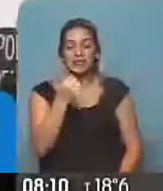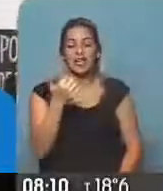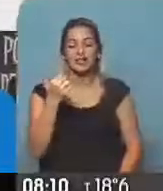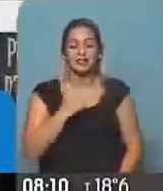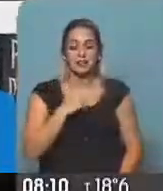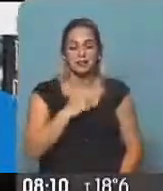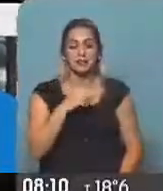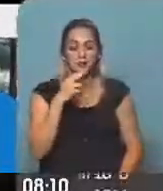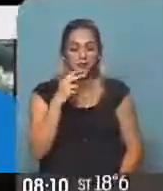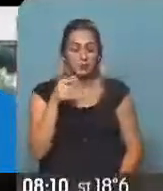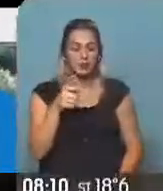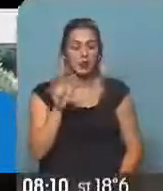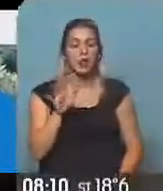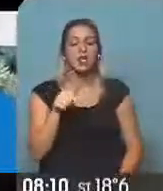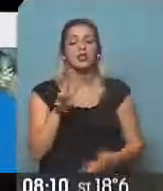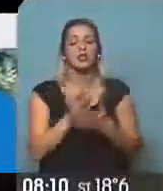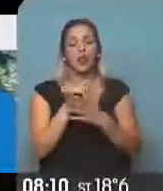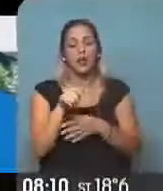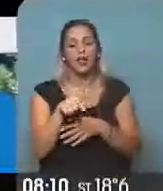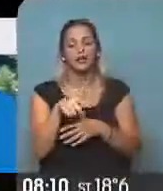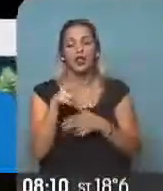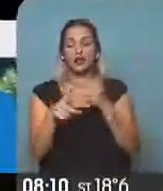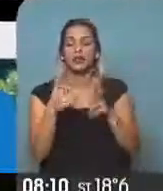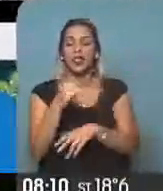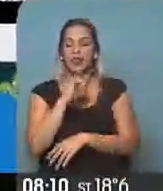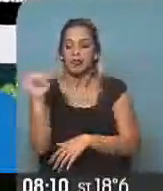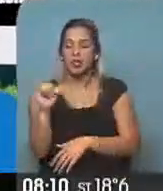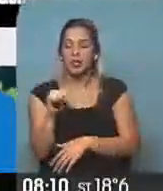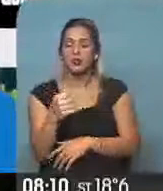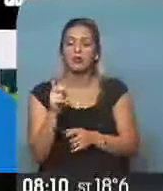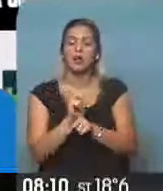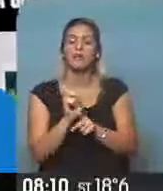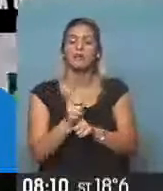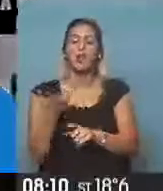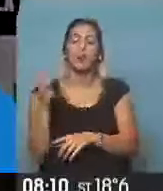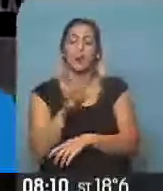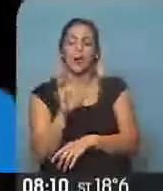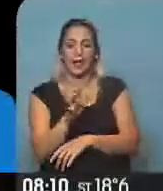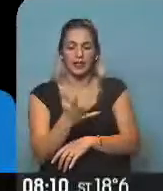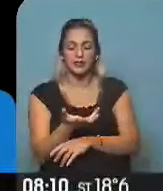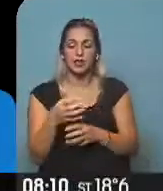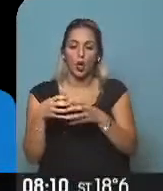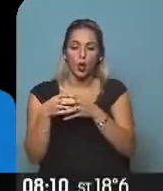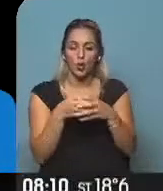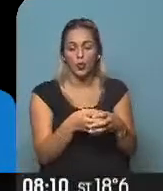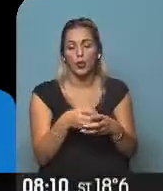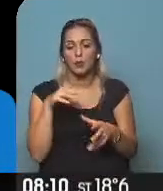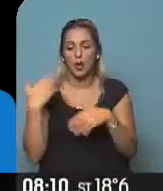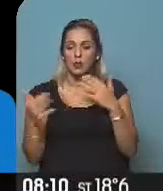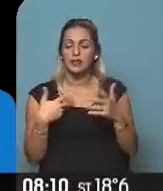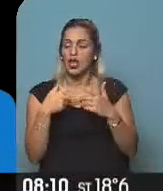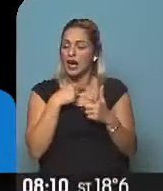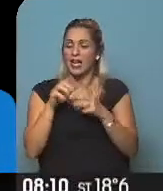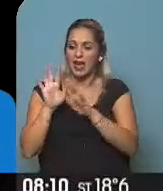preventiva. Respecto a esta causa, aseguran y denuncian que fue la represalia. Según Ignacio Levi, un grupo de vecinos intentó calmar a los